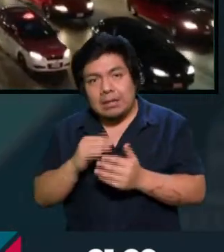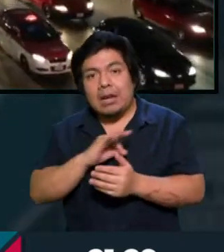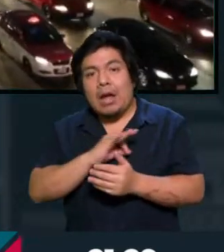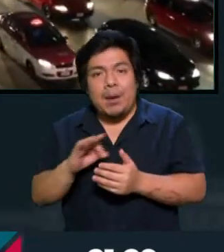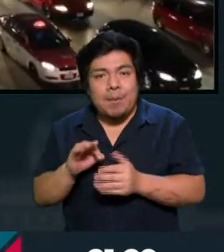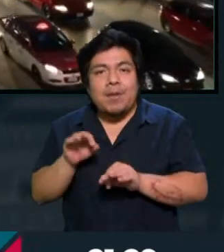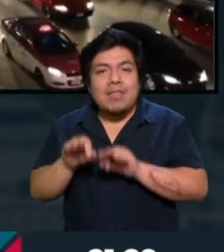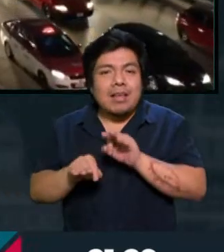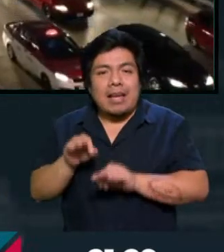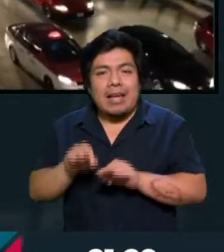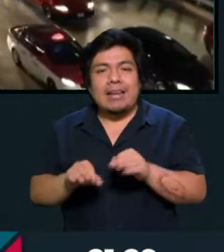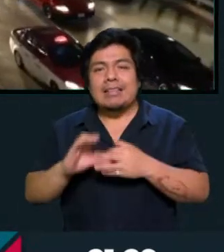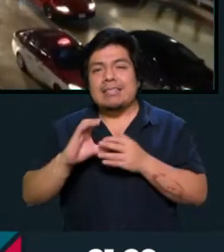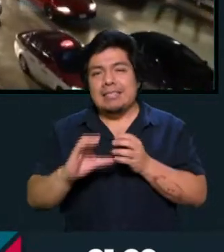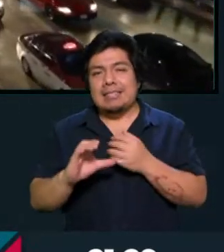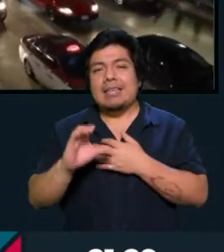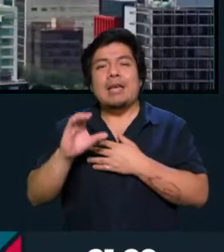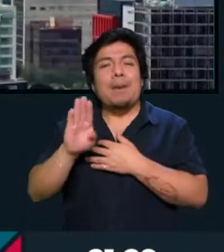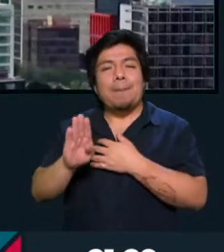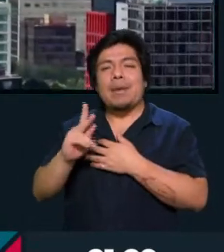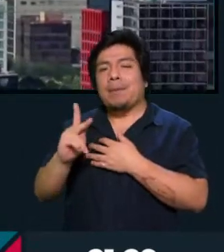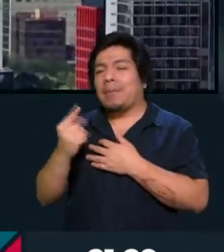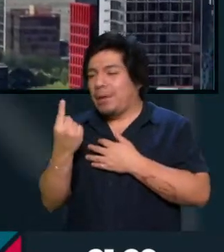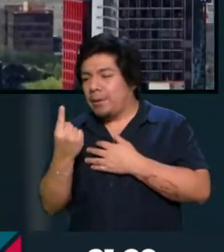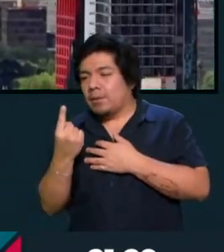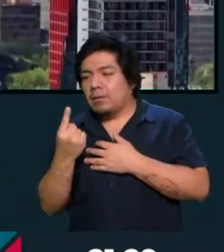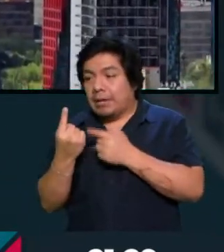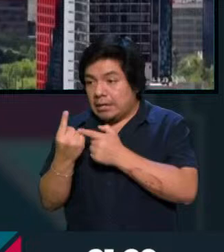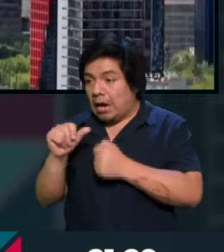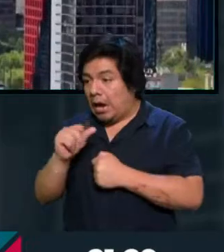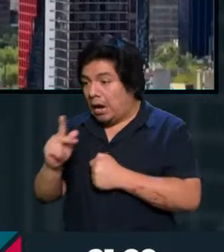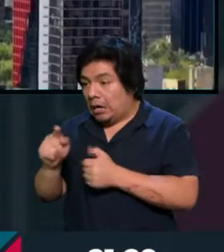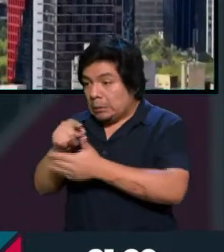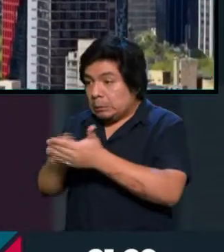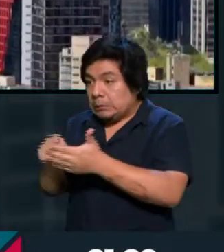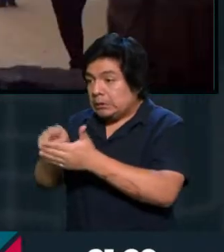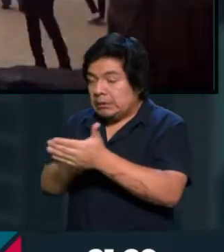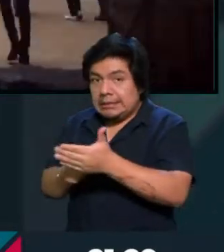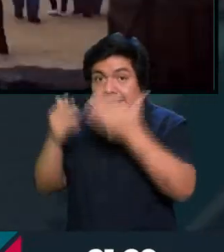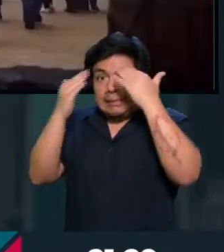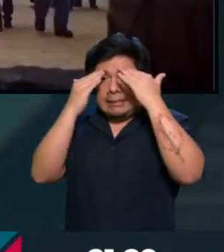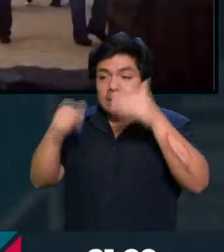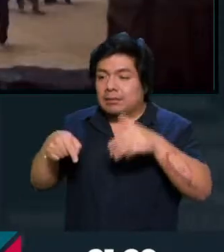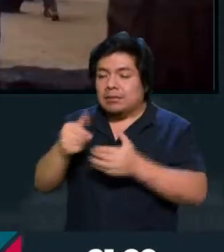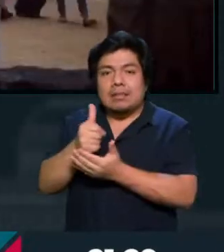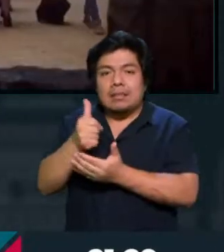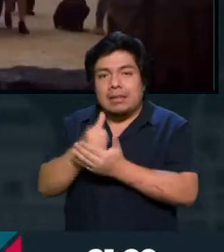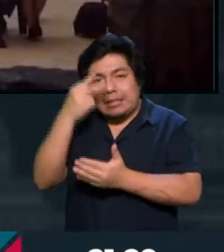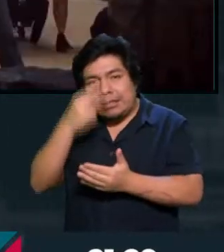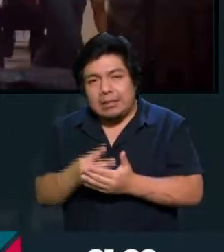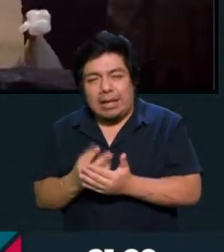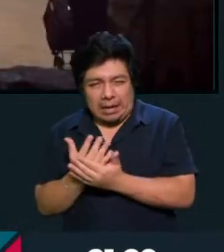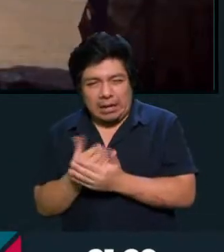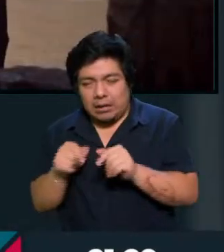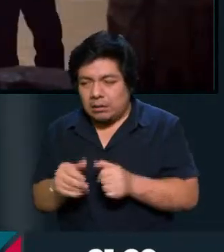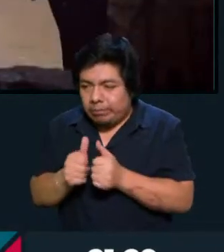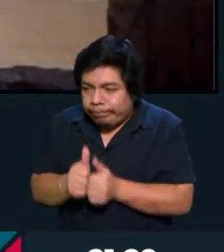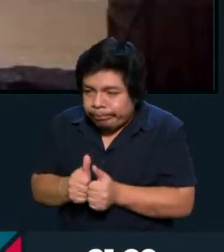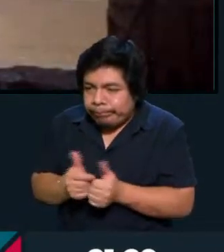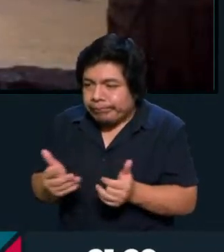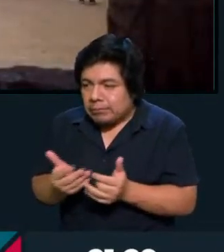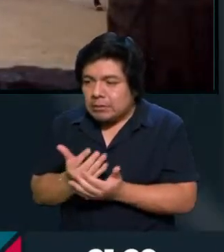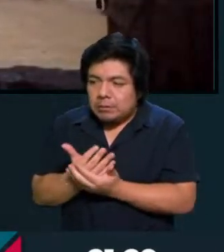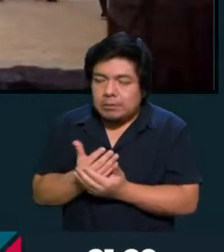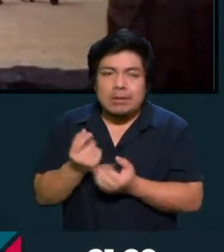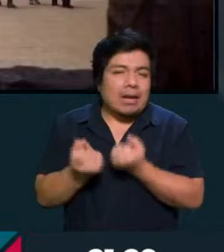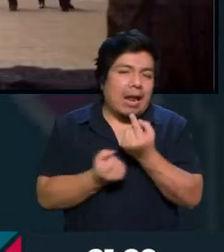el CBP One. Sí, estaban esperando, se cancela eso y están en la Ciudad de México, estoy hablando ahorita, ahí están en más